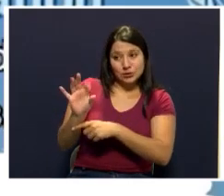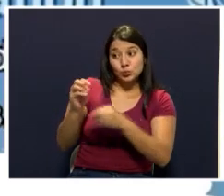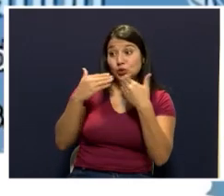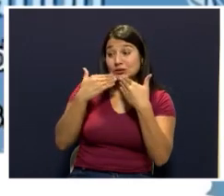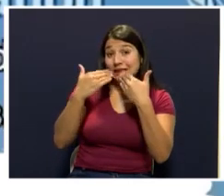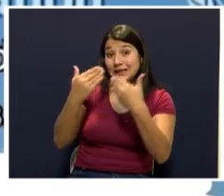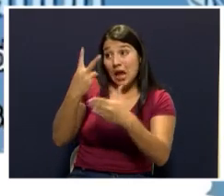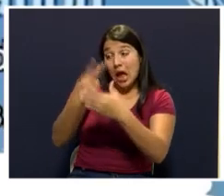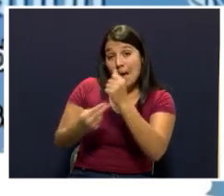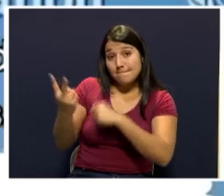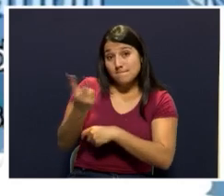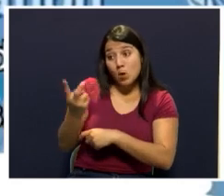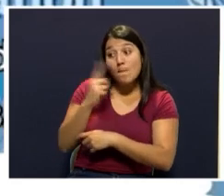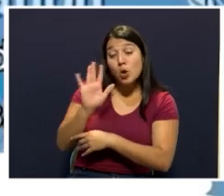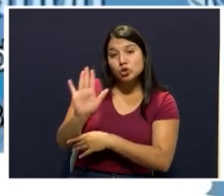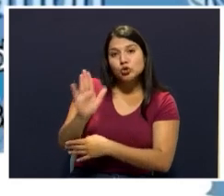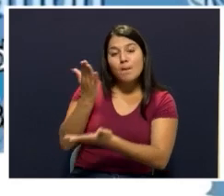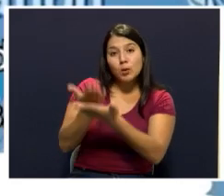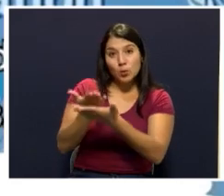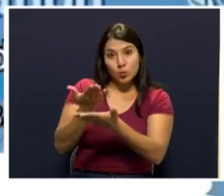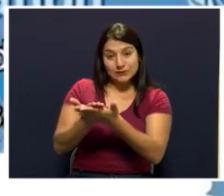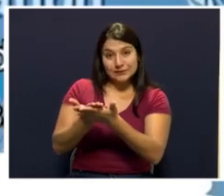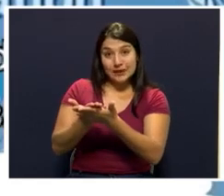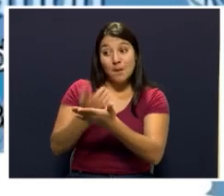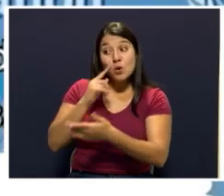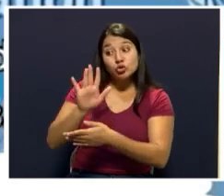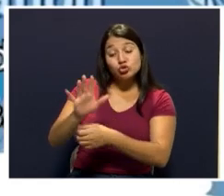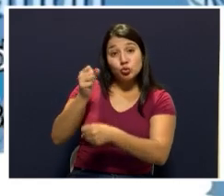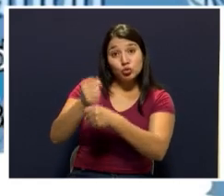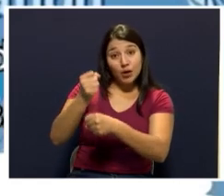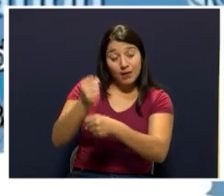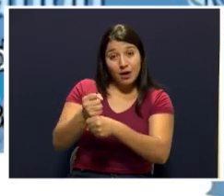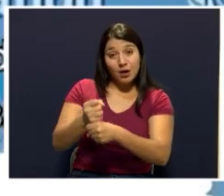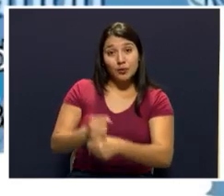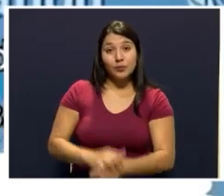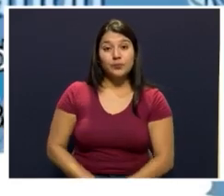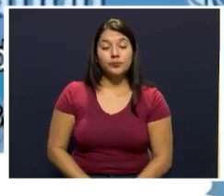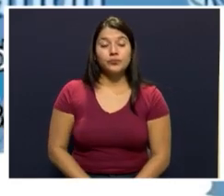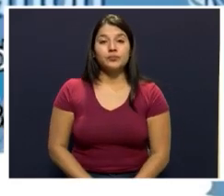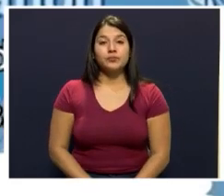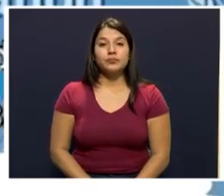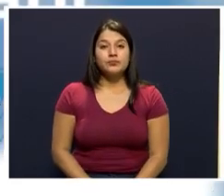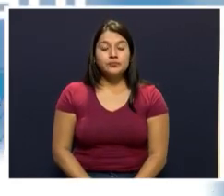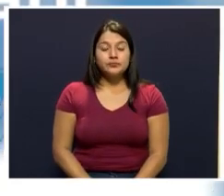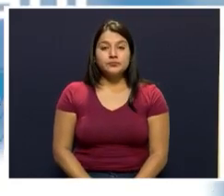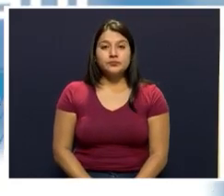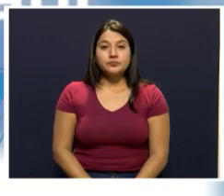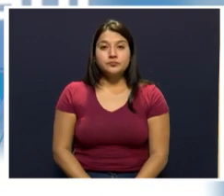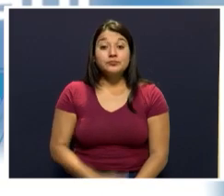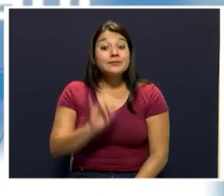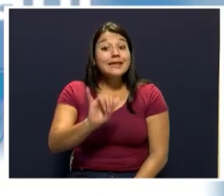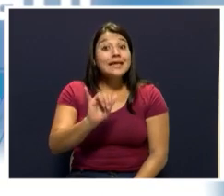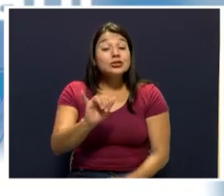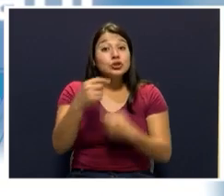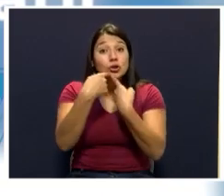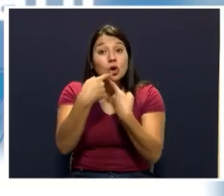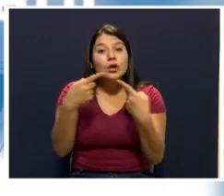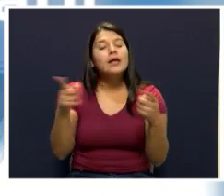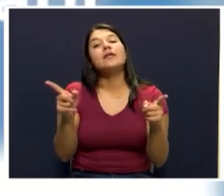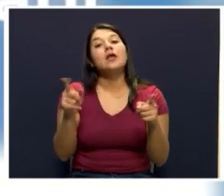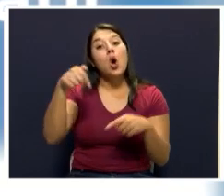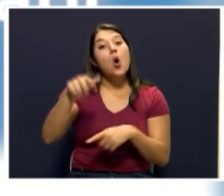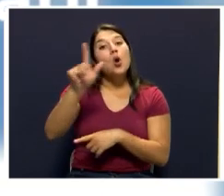proposal, and we're working with Costa Rica to finalize the details. Estas fueron las declaraciones que